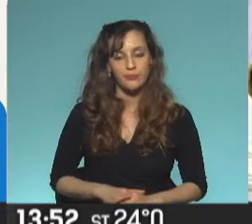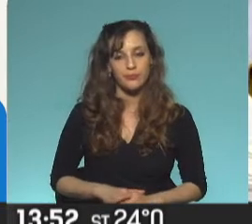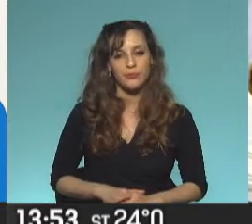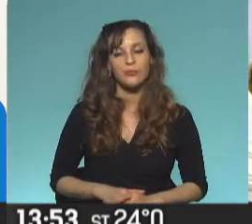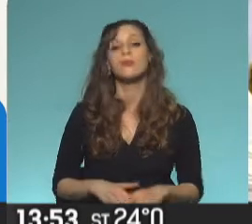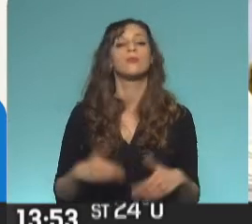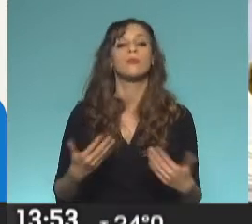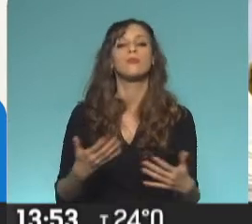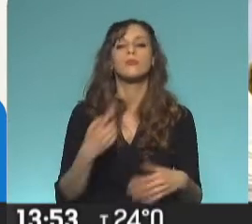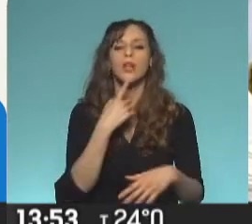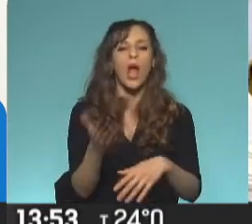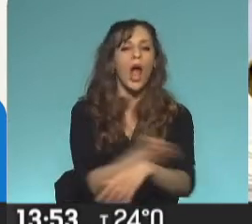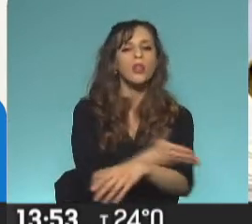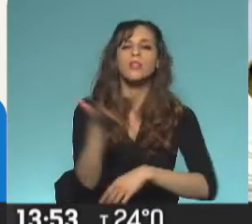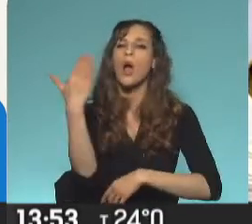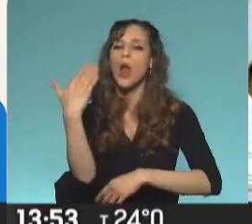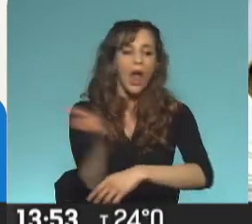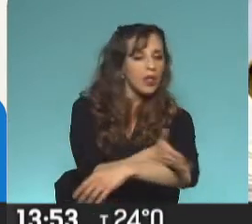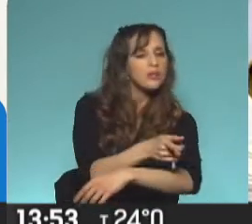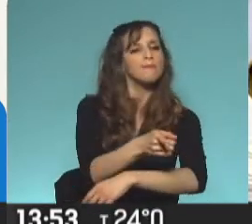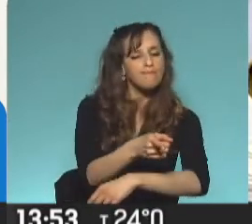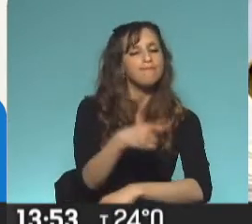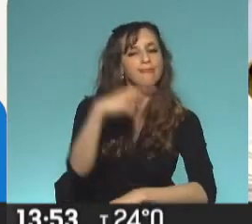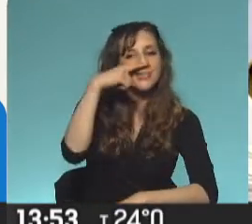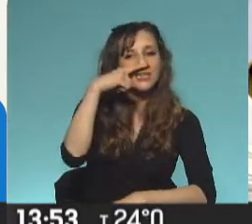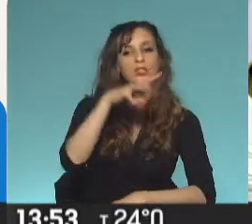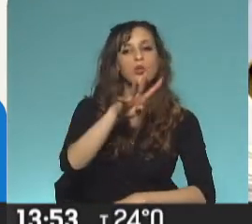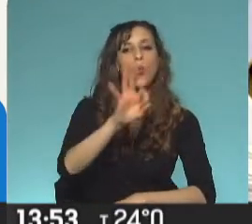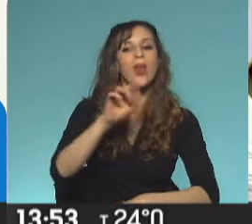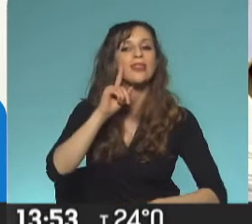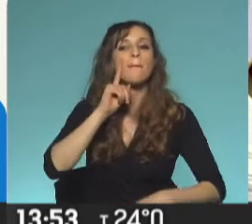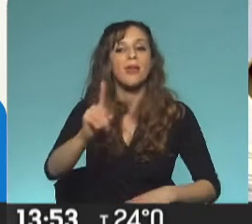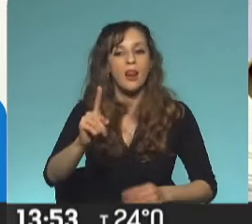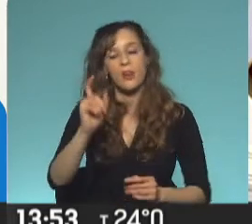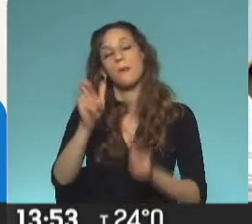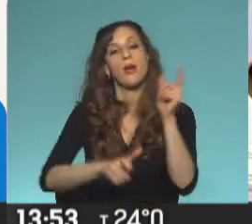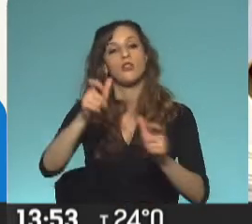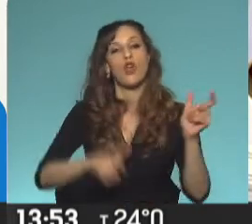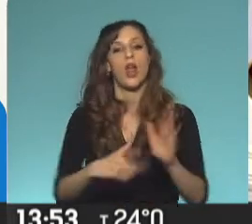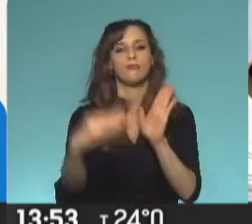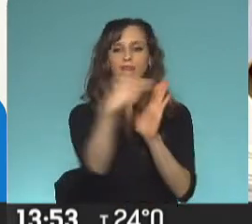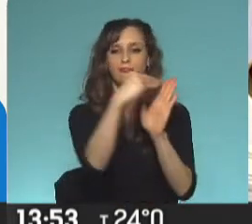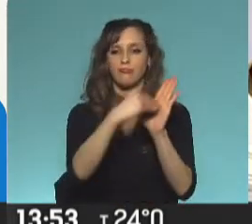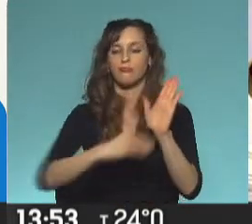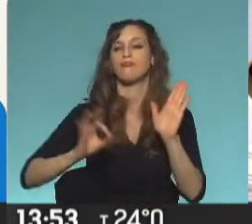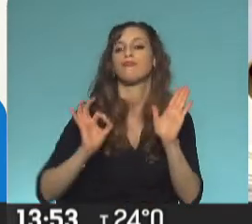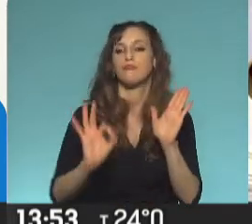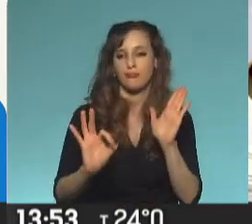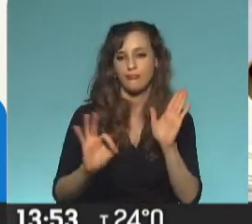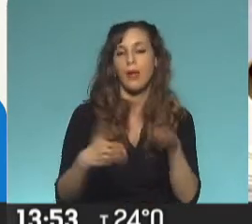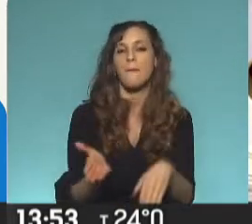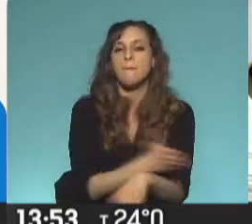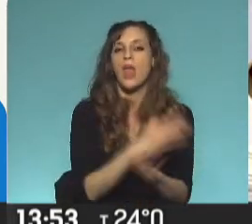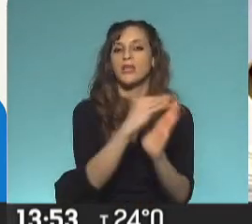quiero decir es que mirando antes de entrar teníamos ya 740 mil inscriptos en la provincia de buenos aires- preinscripción